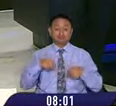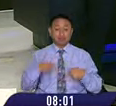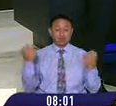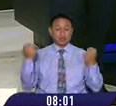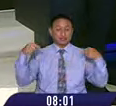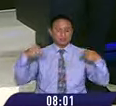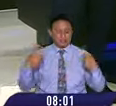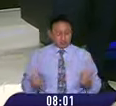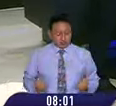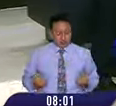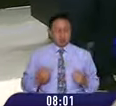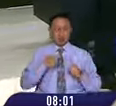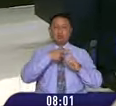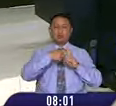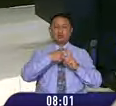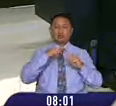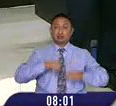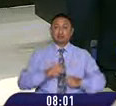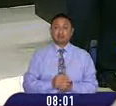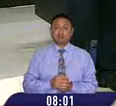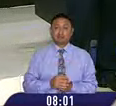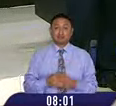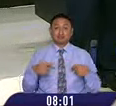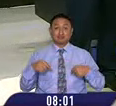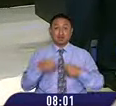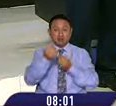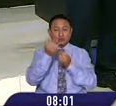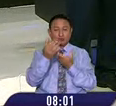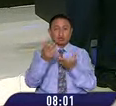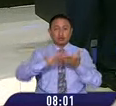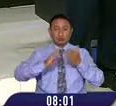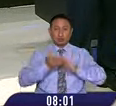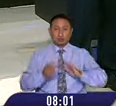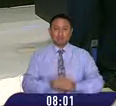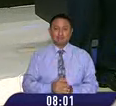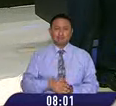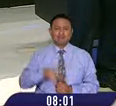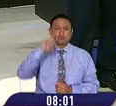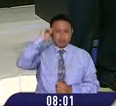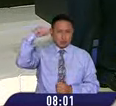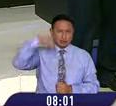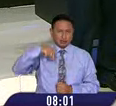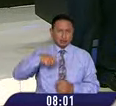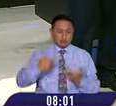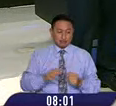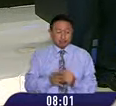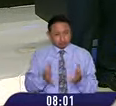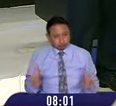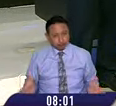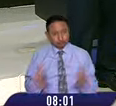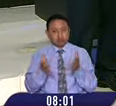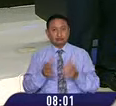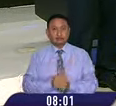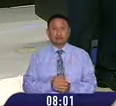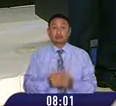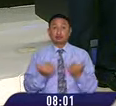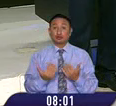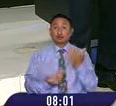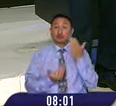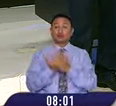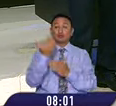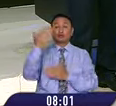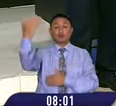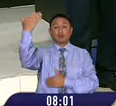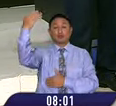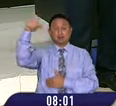con energía positiva, listos para informar a la comunidad. No se olviden que estamos acá para UPAR y ahora que no administración más